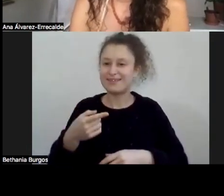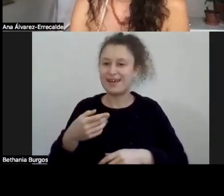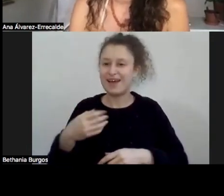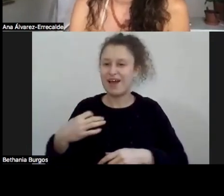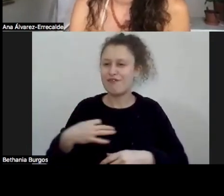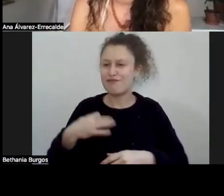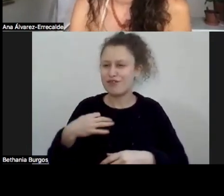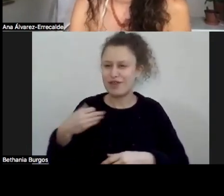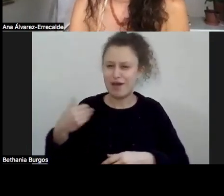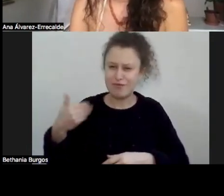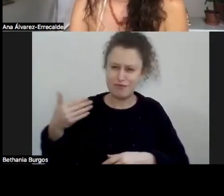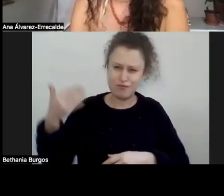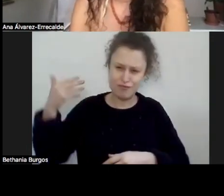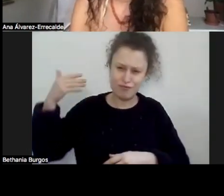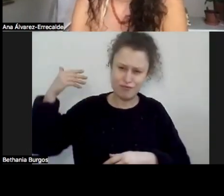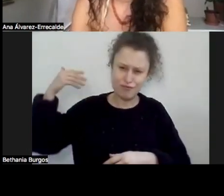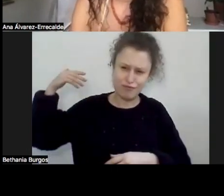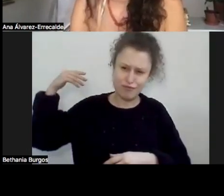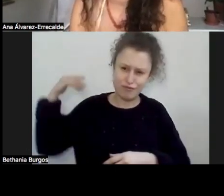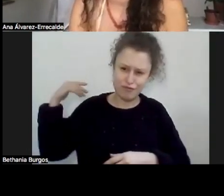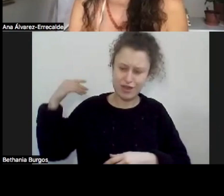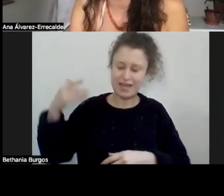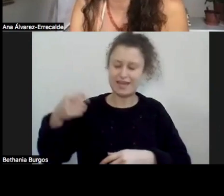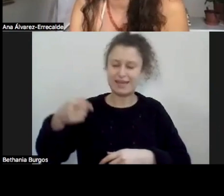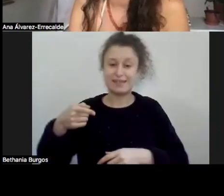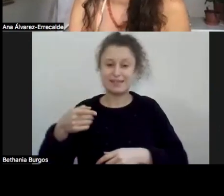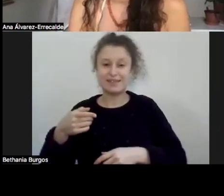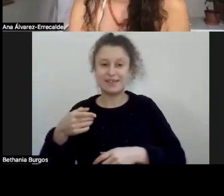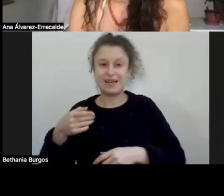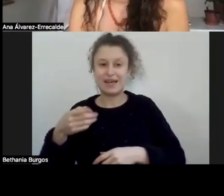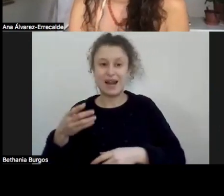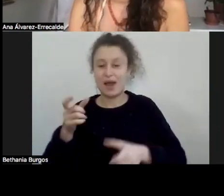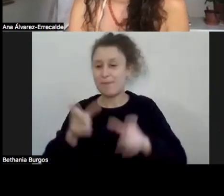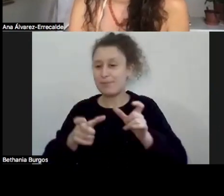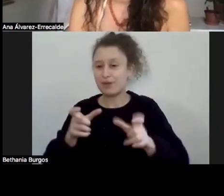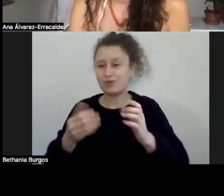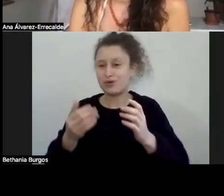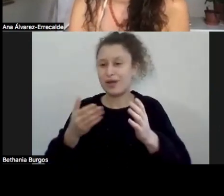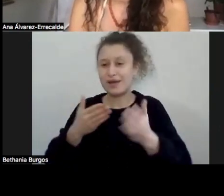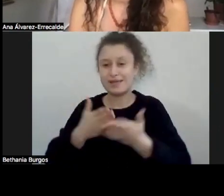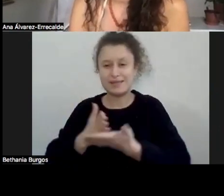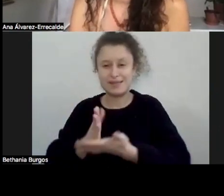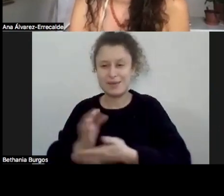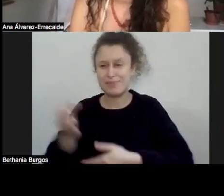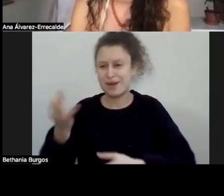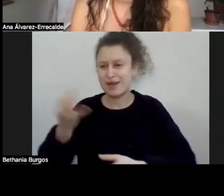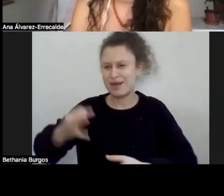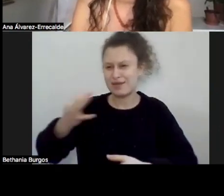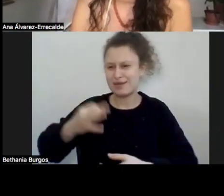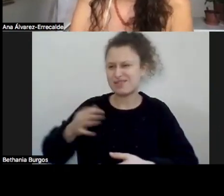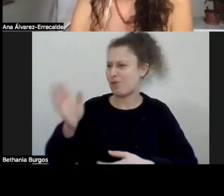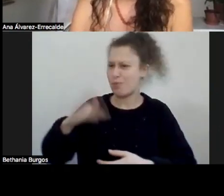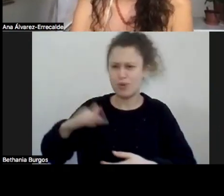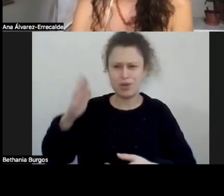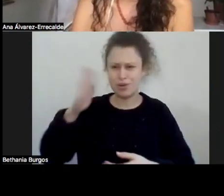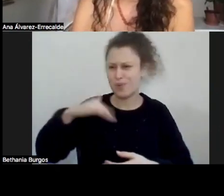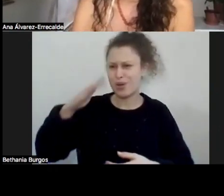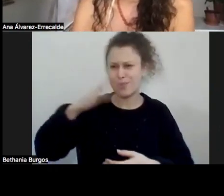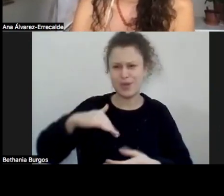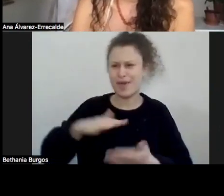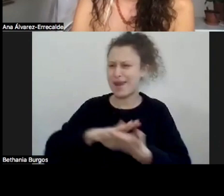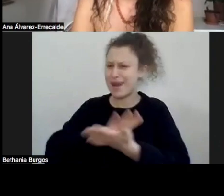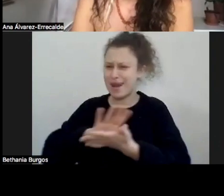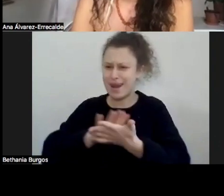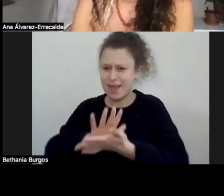de forma natural, tiene un parto vaginal deprisa y empieza a descubrir lo que su cuerpo sí es capaz